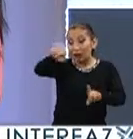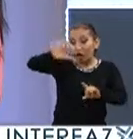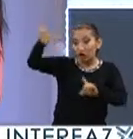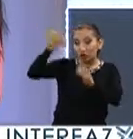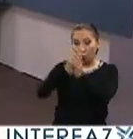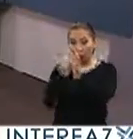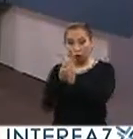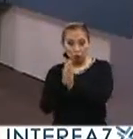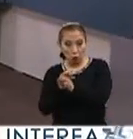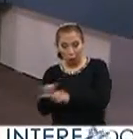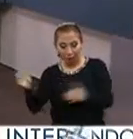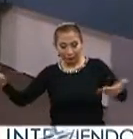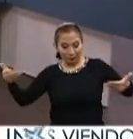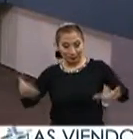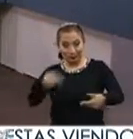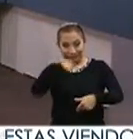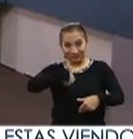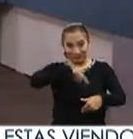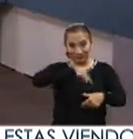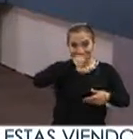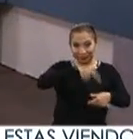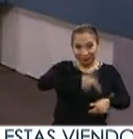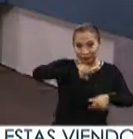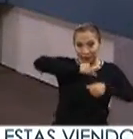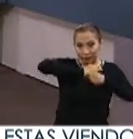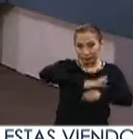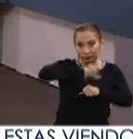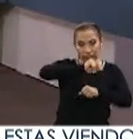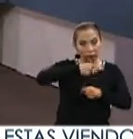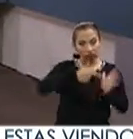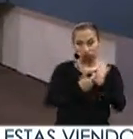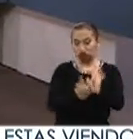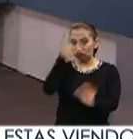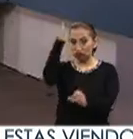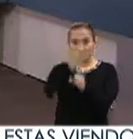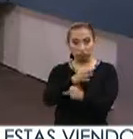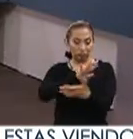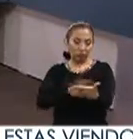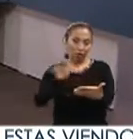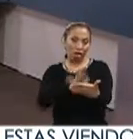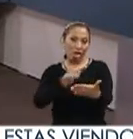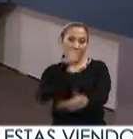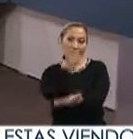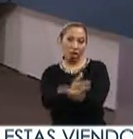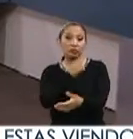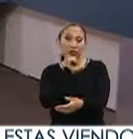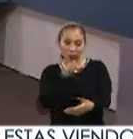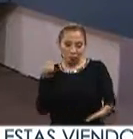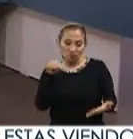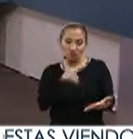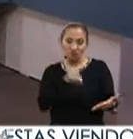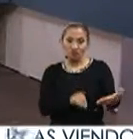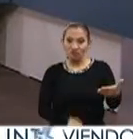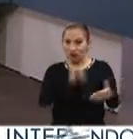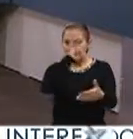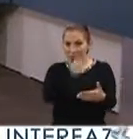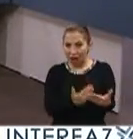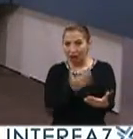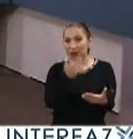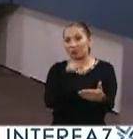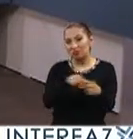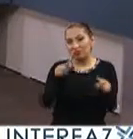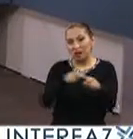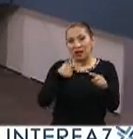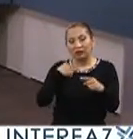otros cursos es que en este caso la información no se presenta únicamente de forma textual, sino que va a incluir imágenes